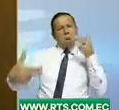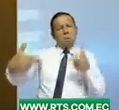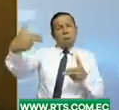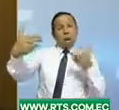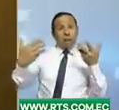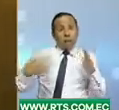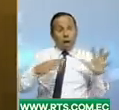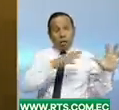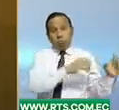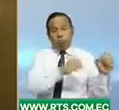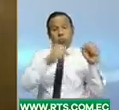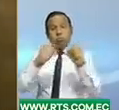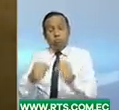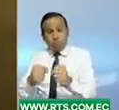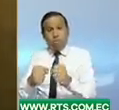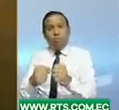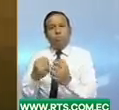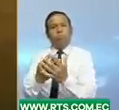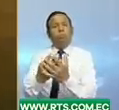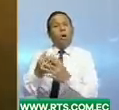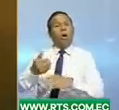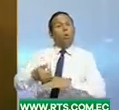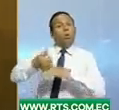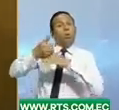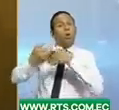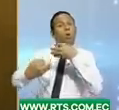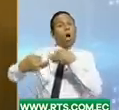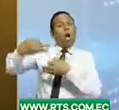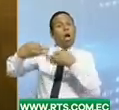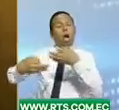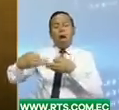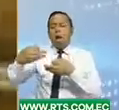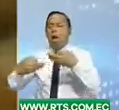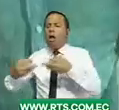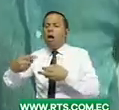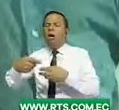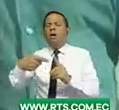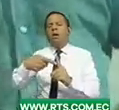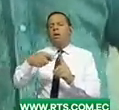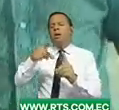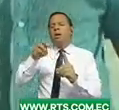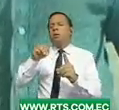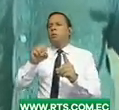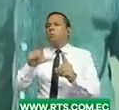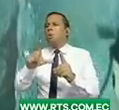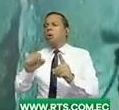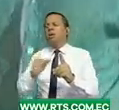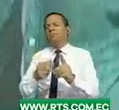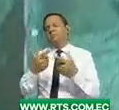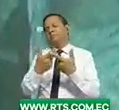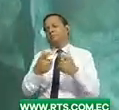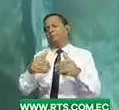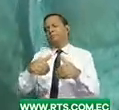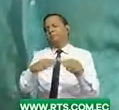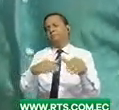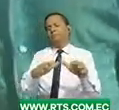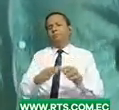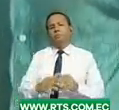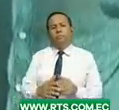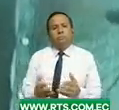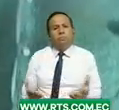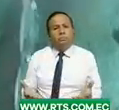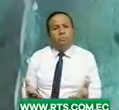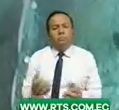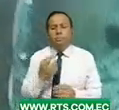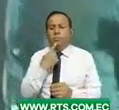cargos, la jueza ordenó la libertad de La Mole. Abusando Macías Garbus Israel, se dicta la